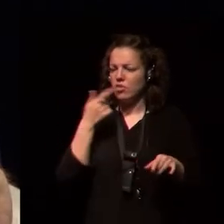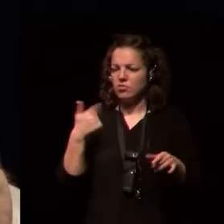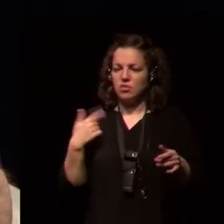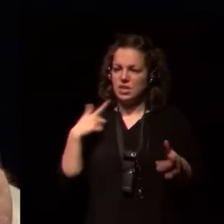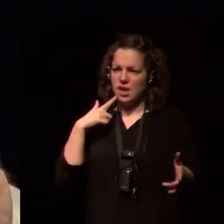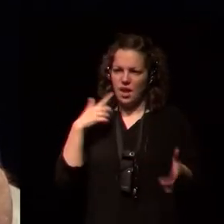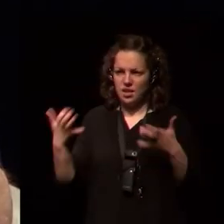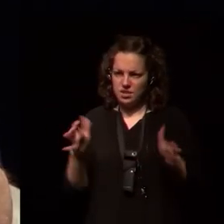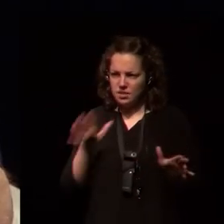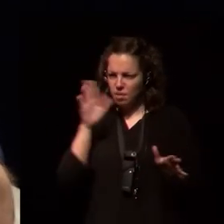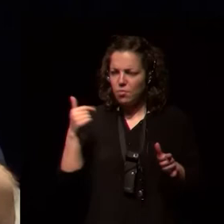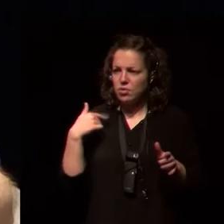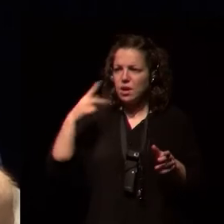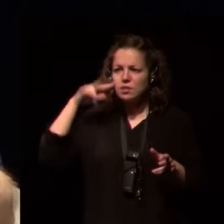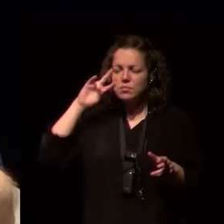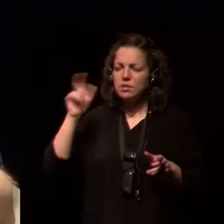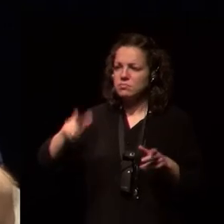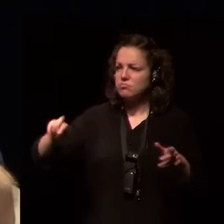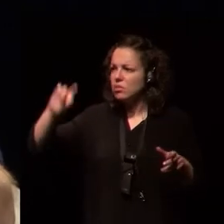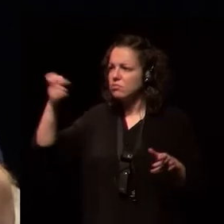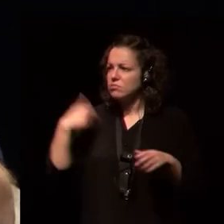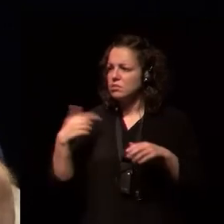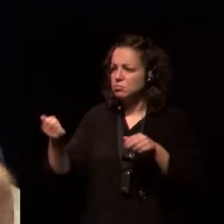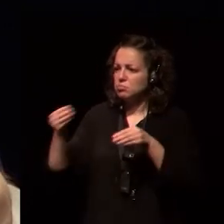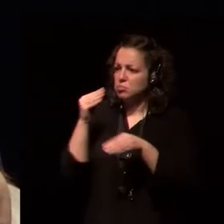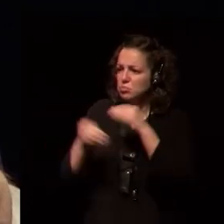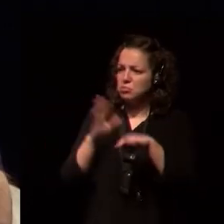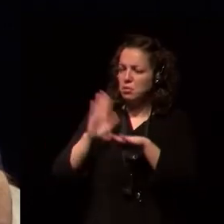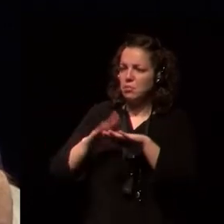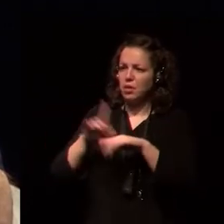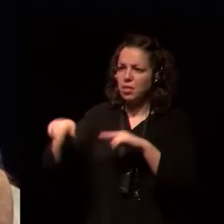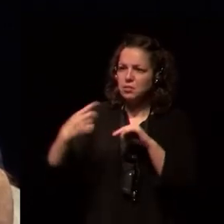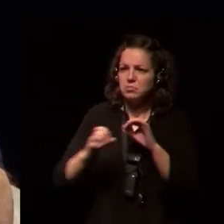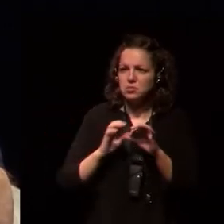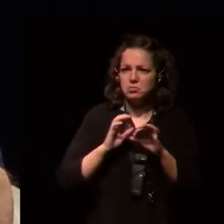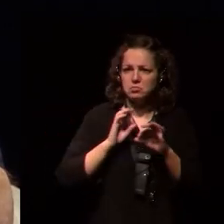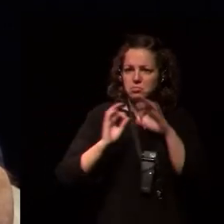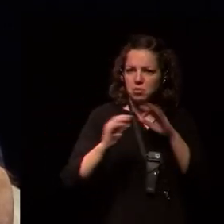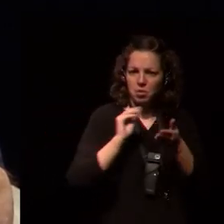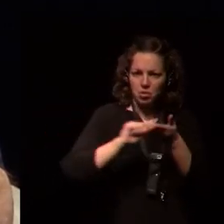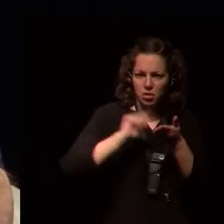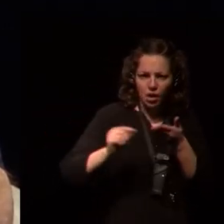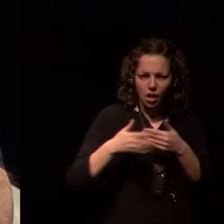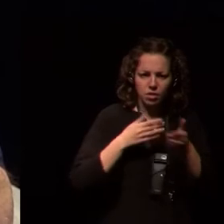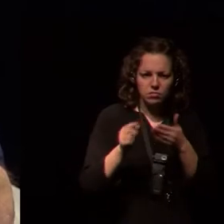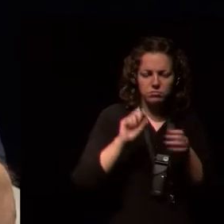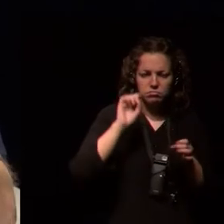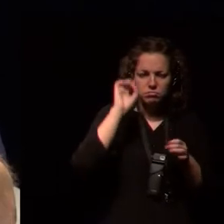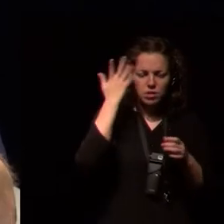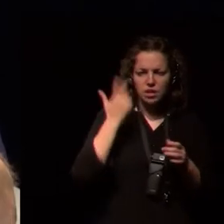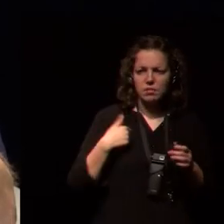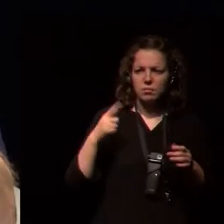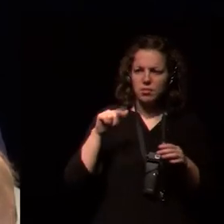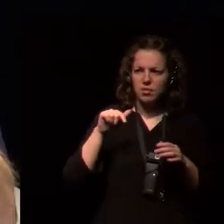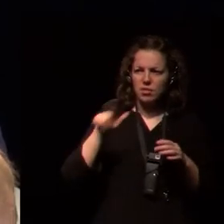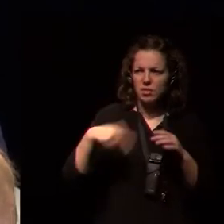está utilizando a las experiencias de otras personas para su obra creativa. Pero tras hablar con las personas que participaban